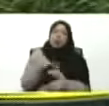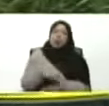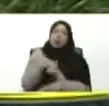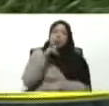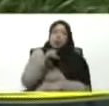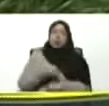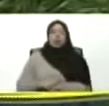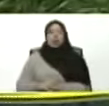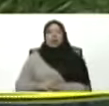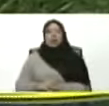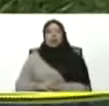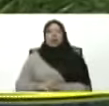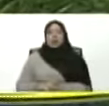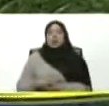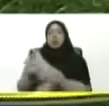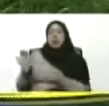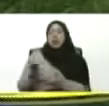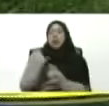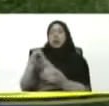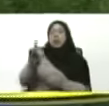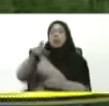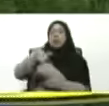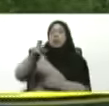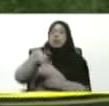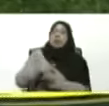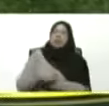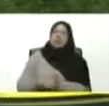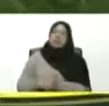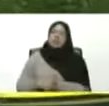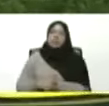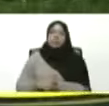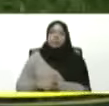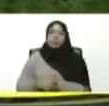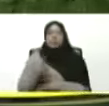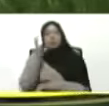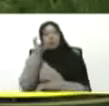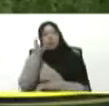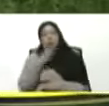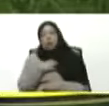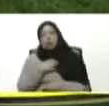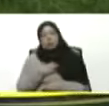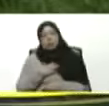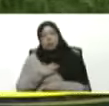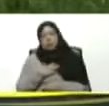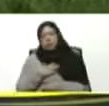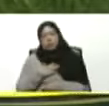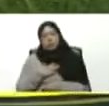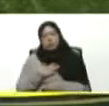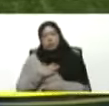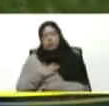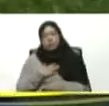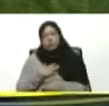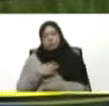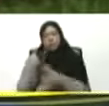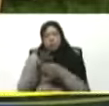La canción necesaria, llamó Ali. Y yo no pude escuchar. Y les cuento y me estremezco